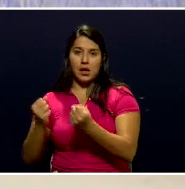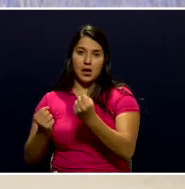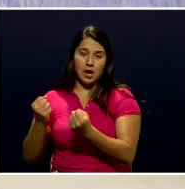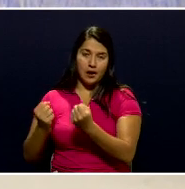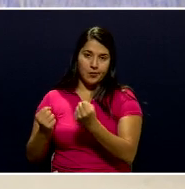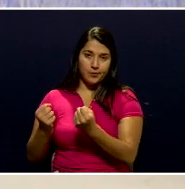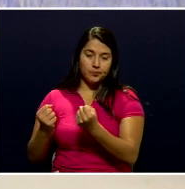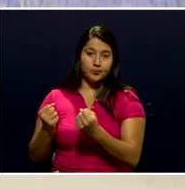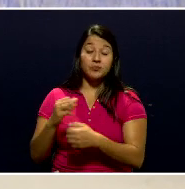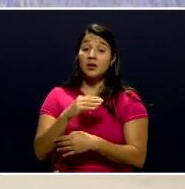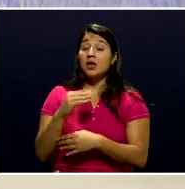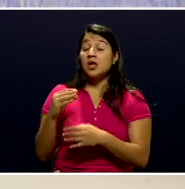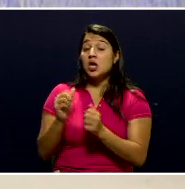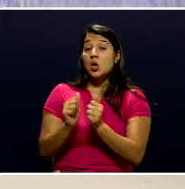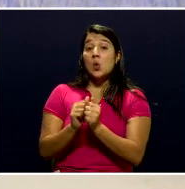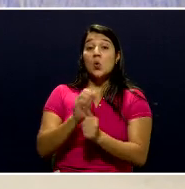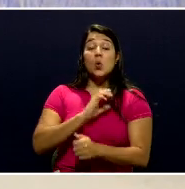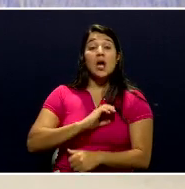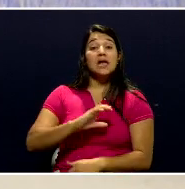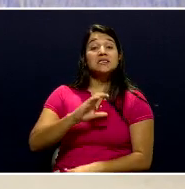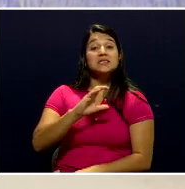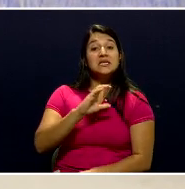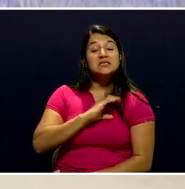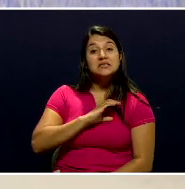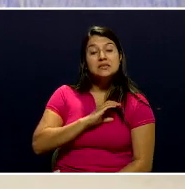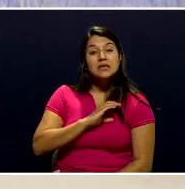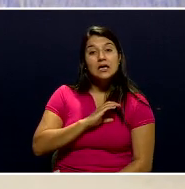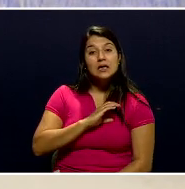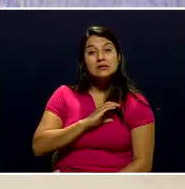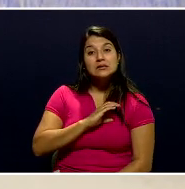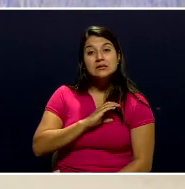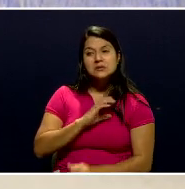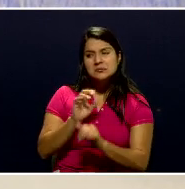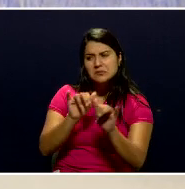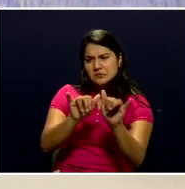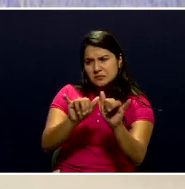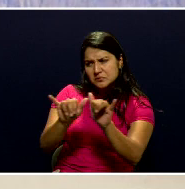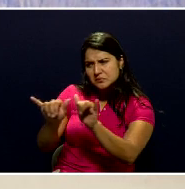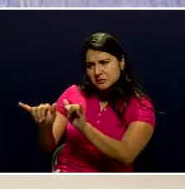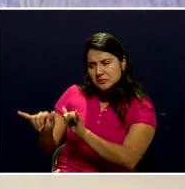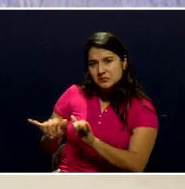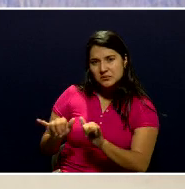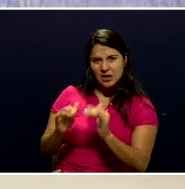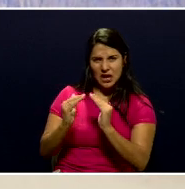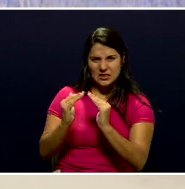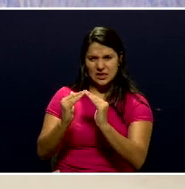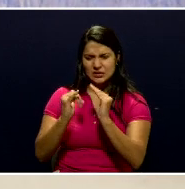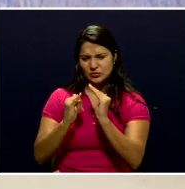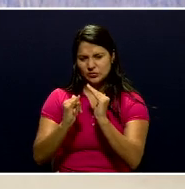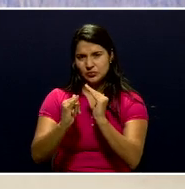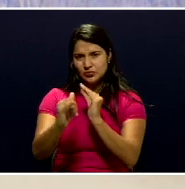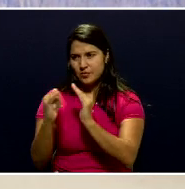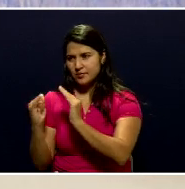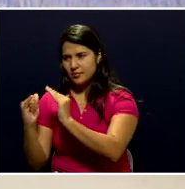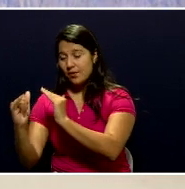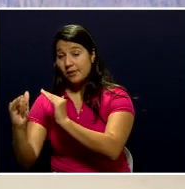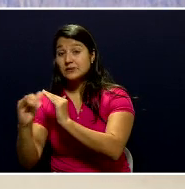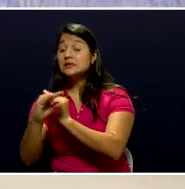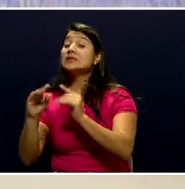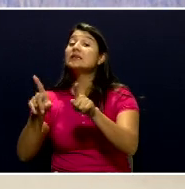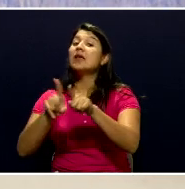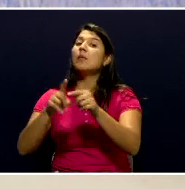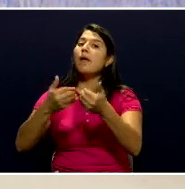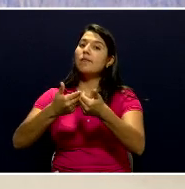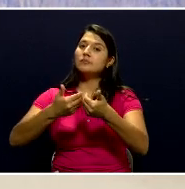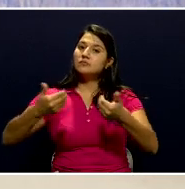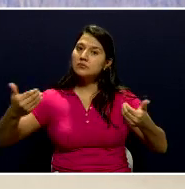cualidades muy similares, y separamos barrios de un cierto nivel socioeconómico